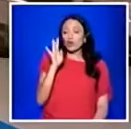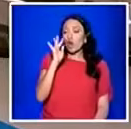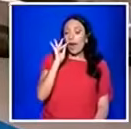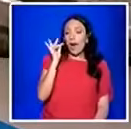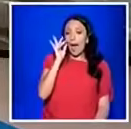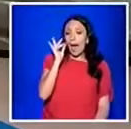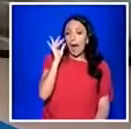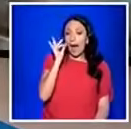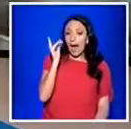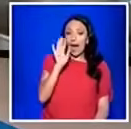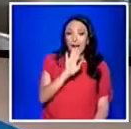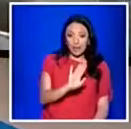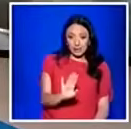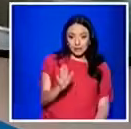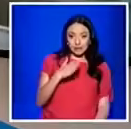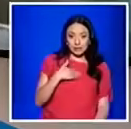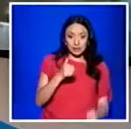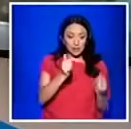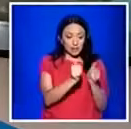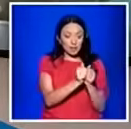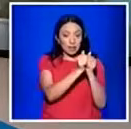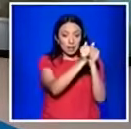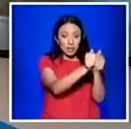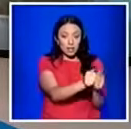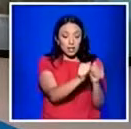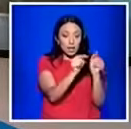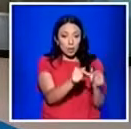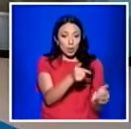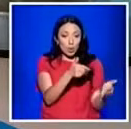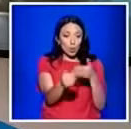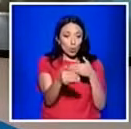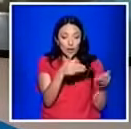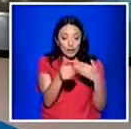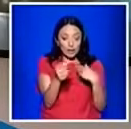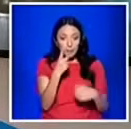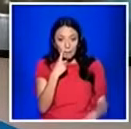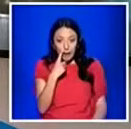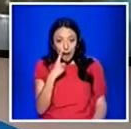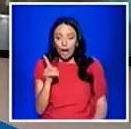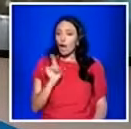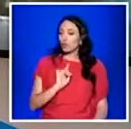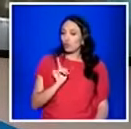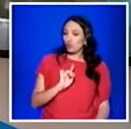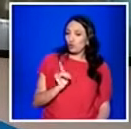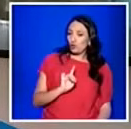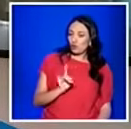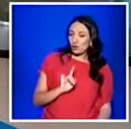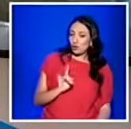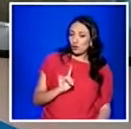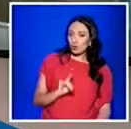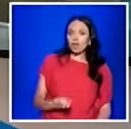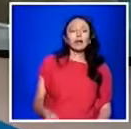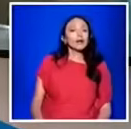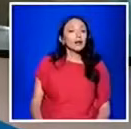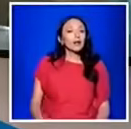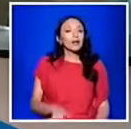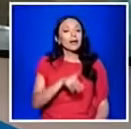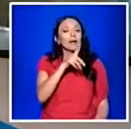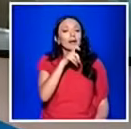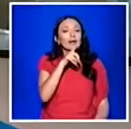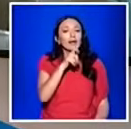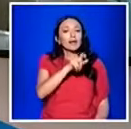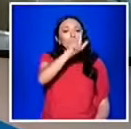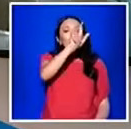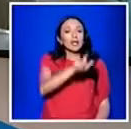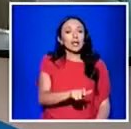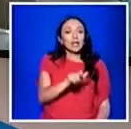de ellos. Pero no es cualquier papito, ¿ah? No es cualquier papito, mi querido Alex Gatito. Se trata de Luis